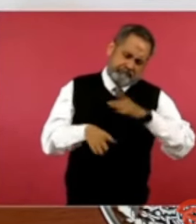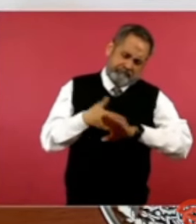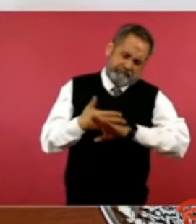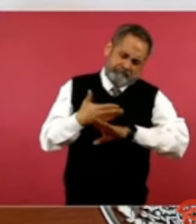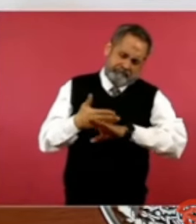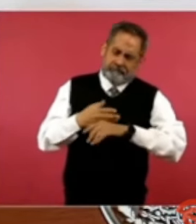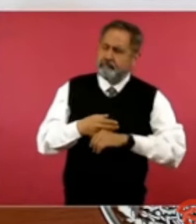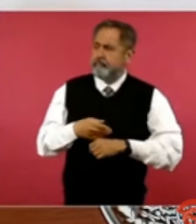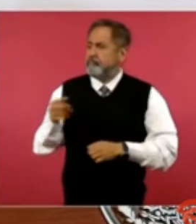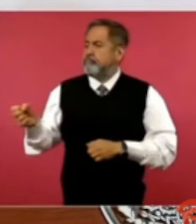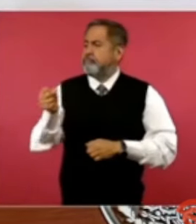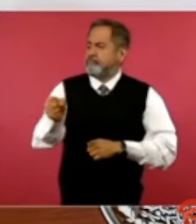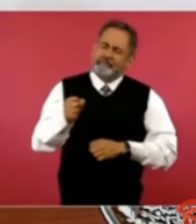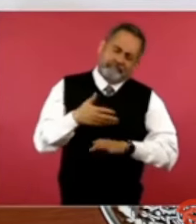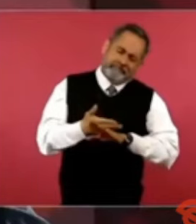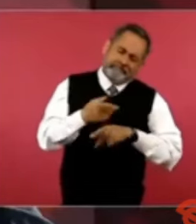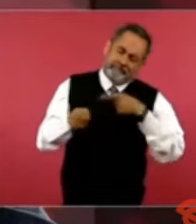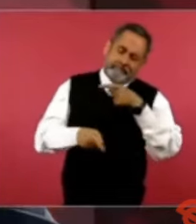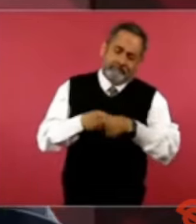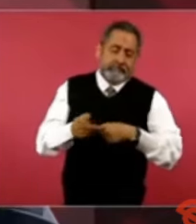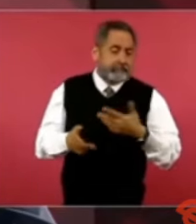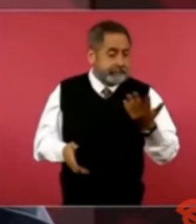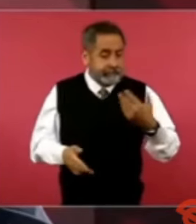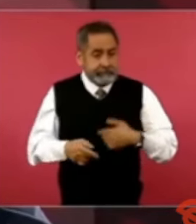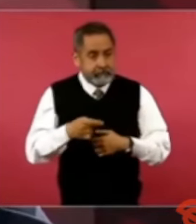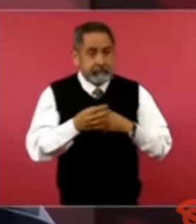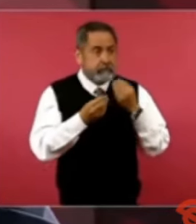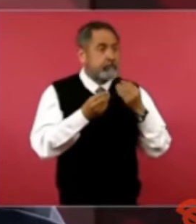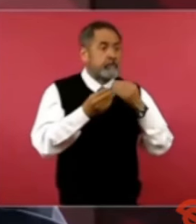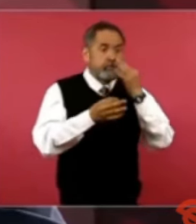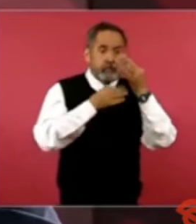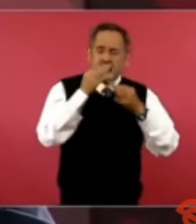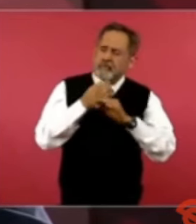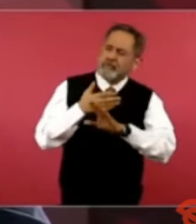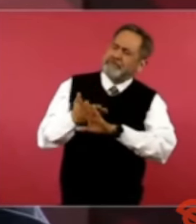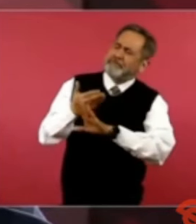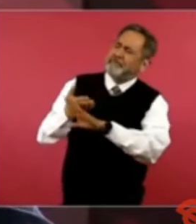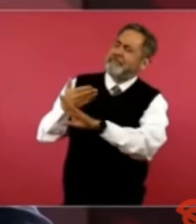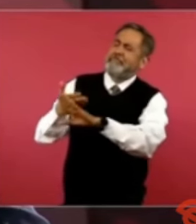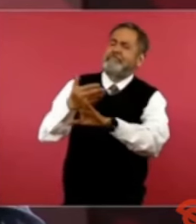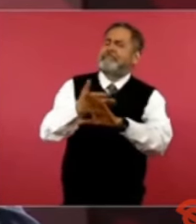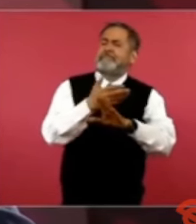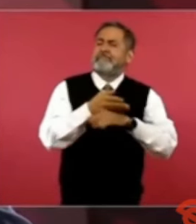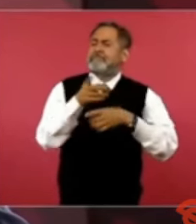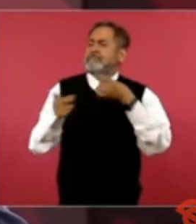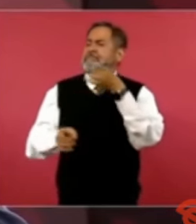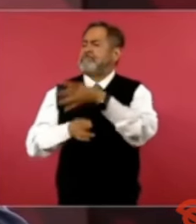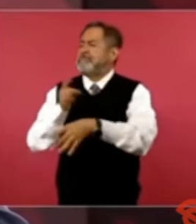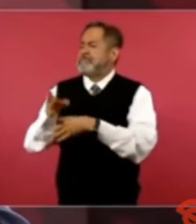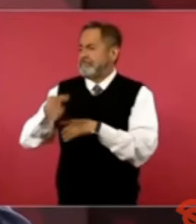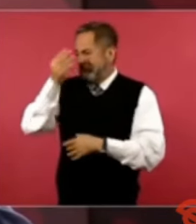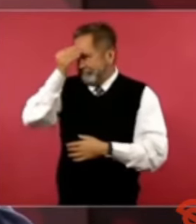persona y campañas de desprestigio